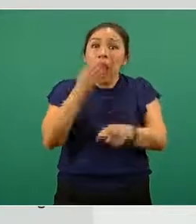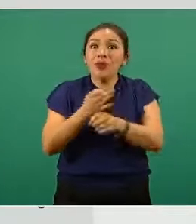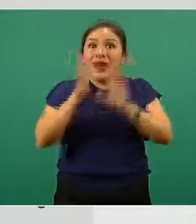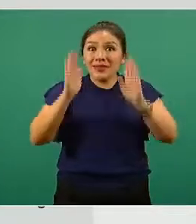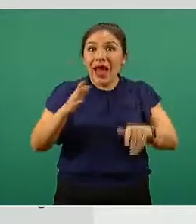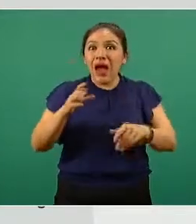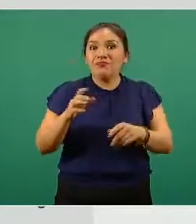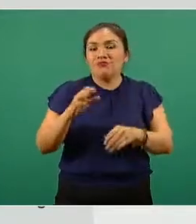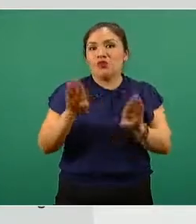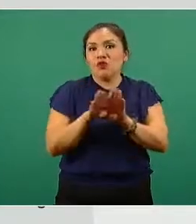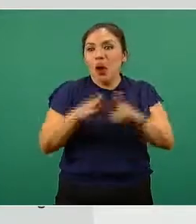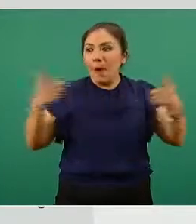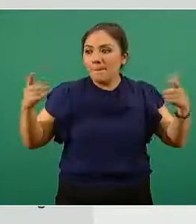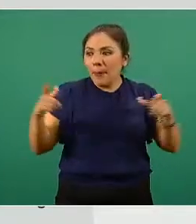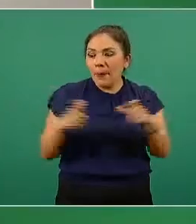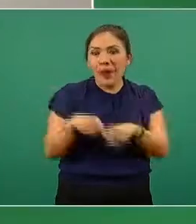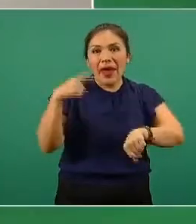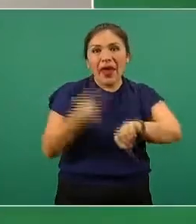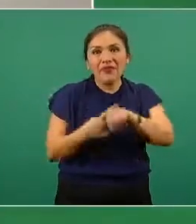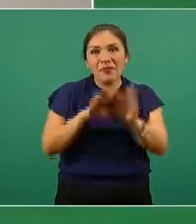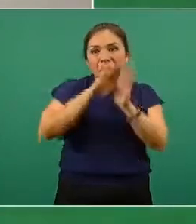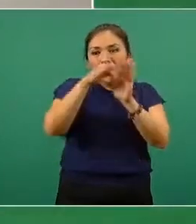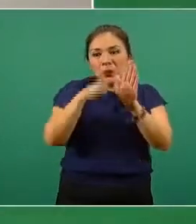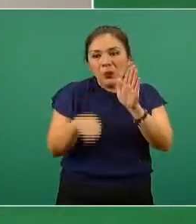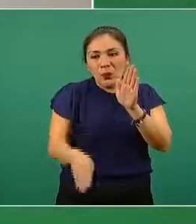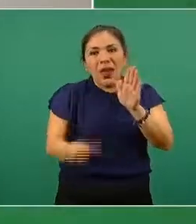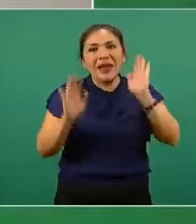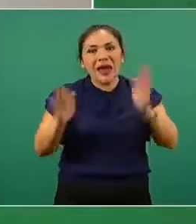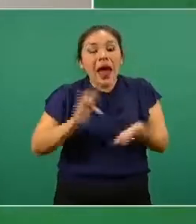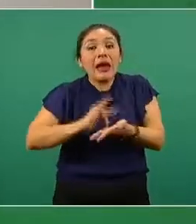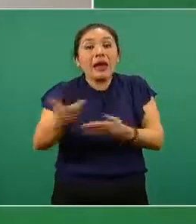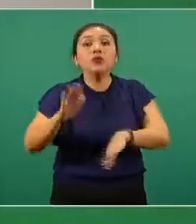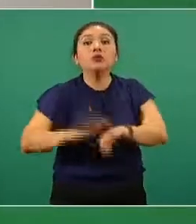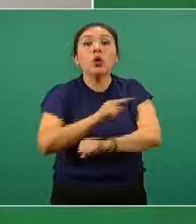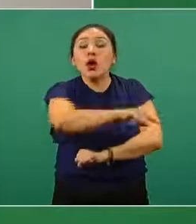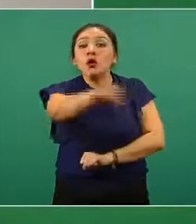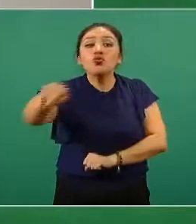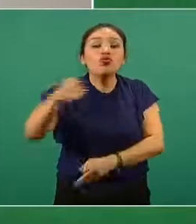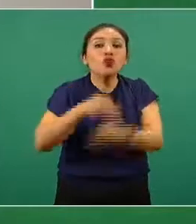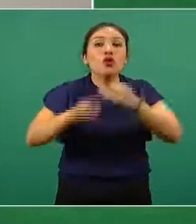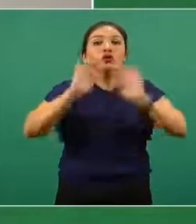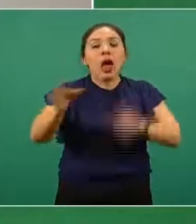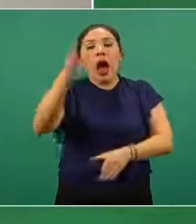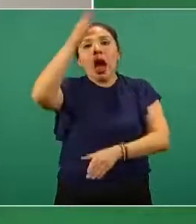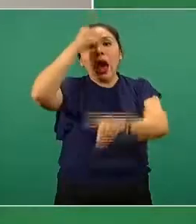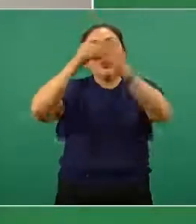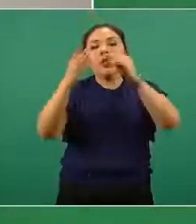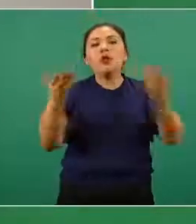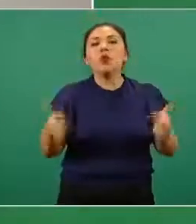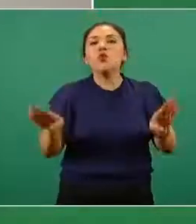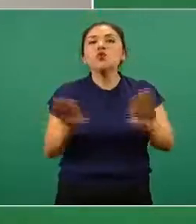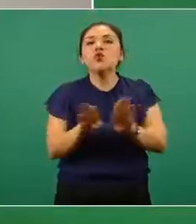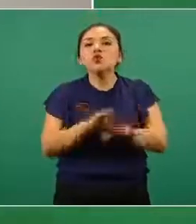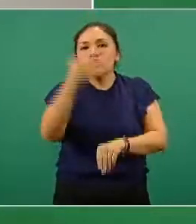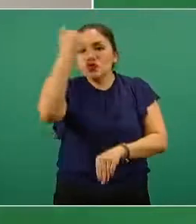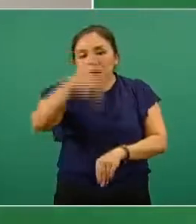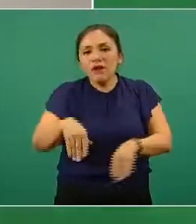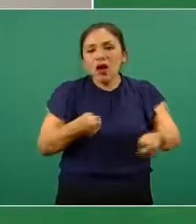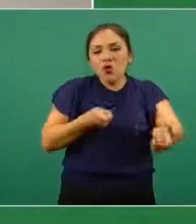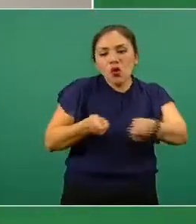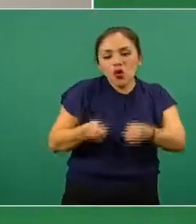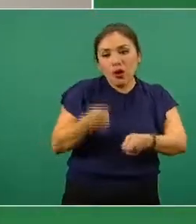descenso en la curva epidémica y esto es gracias a que todas y todos vamos aprendiendo cómo